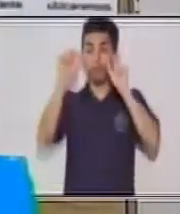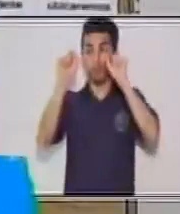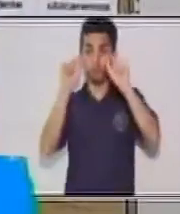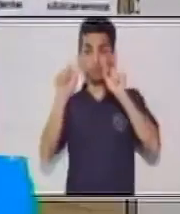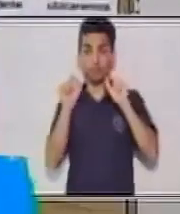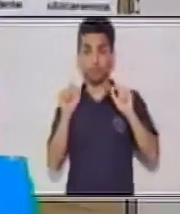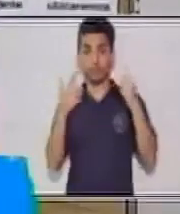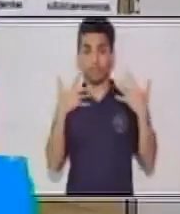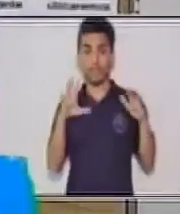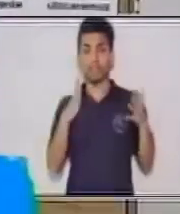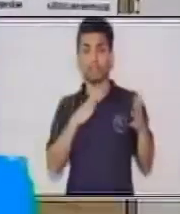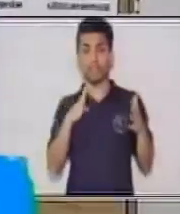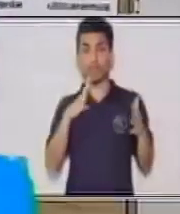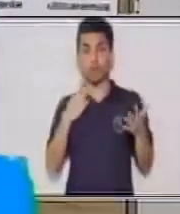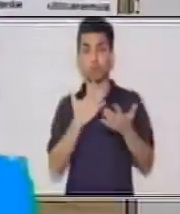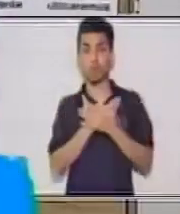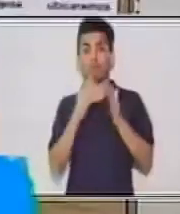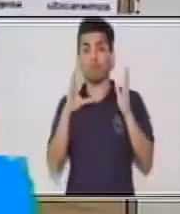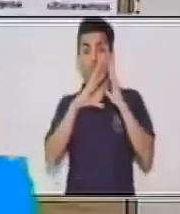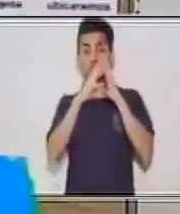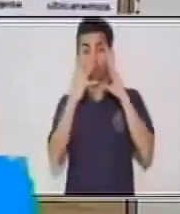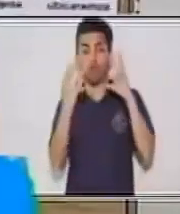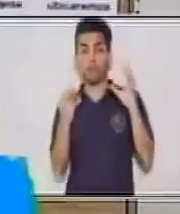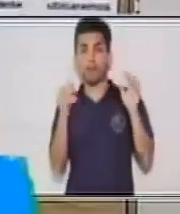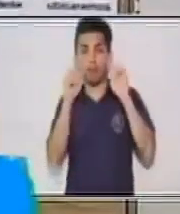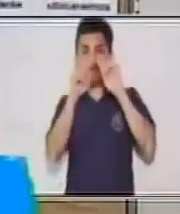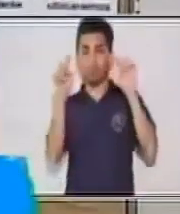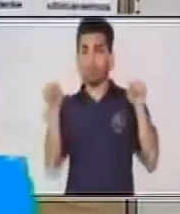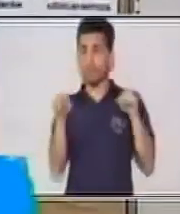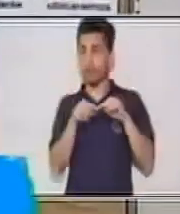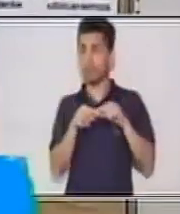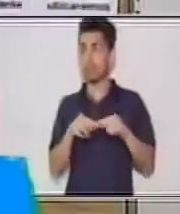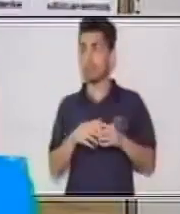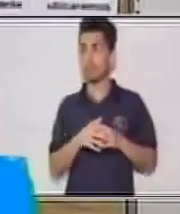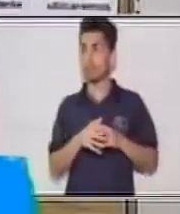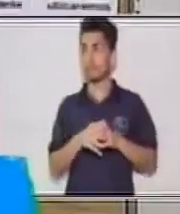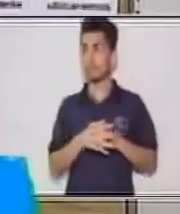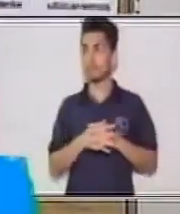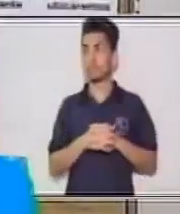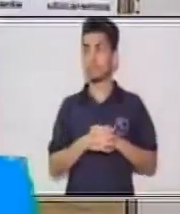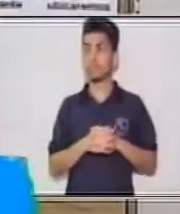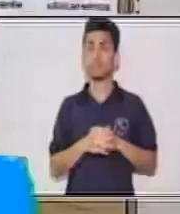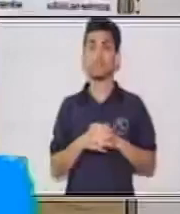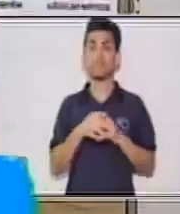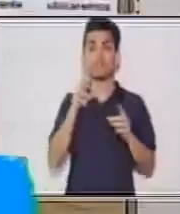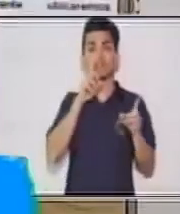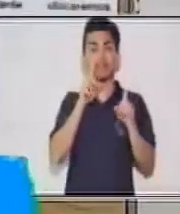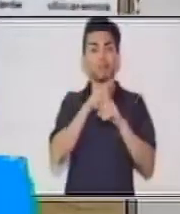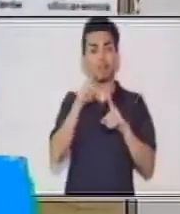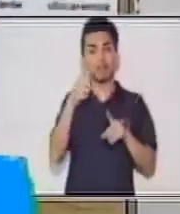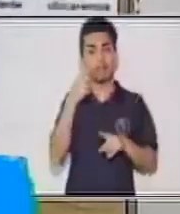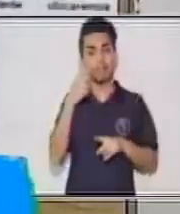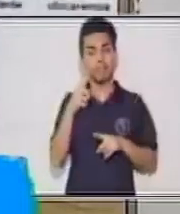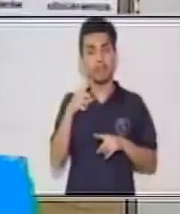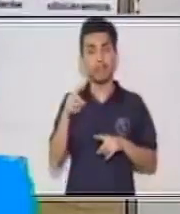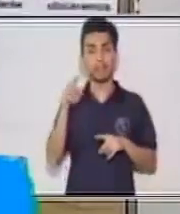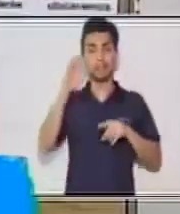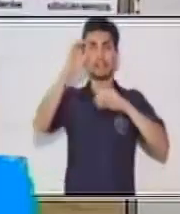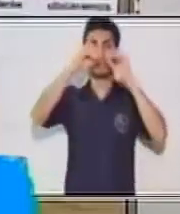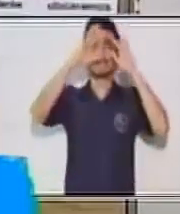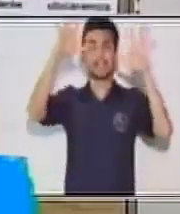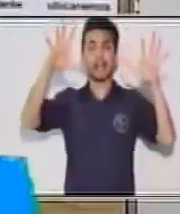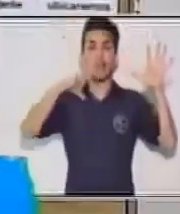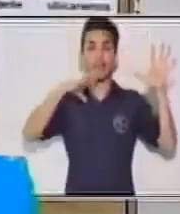cuadrado. Ustedes saben también las, han visto que las constelaciones, ¿verdad?, del cielo también